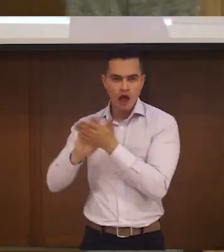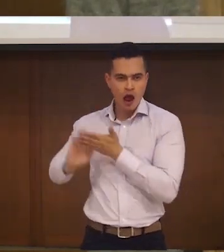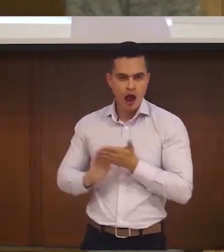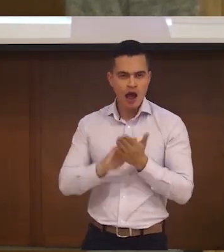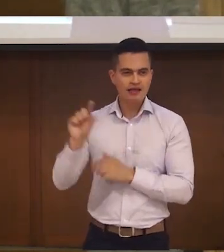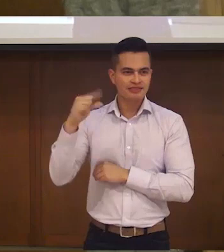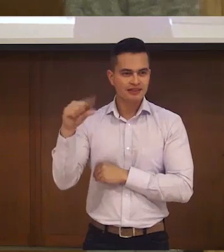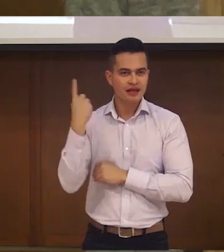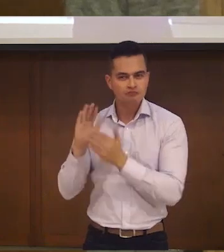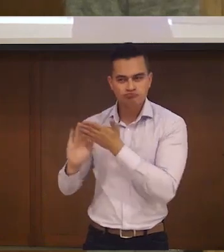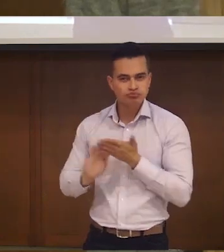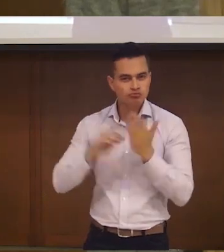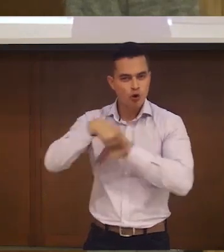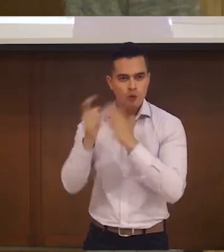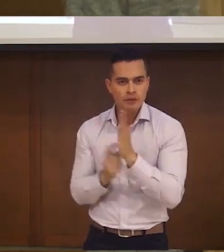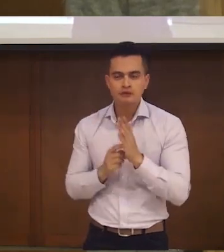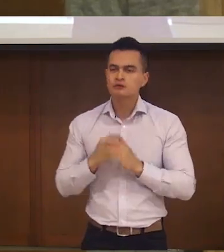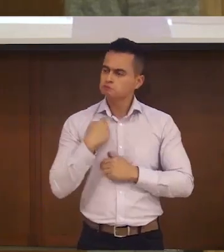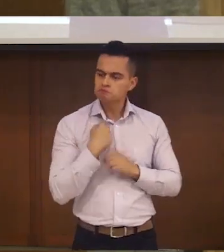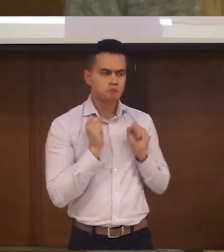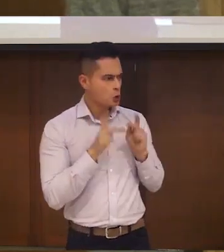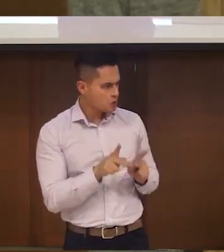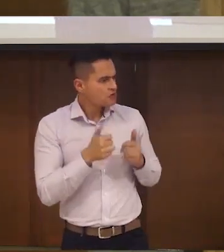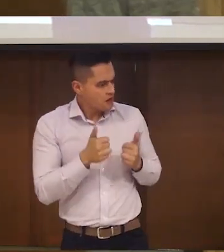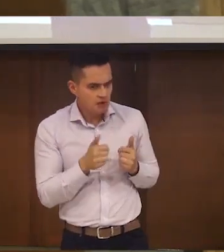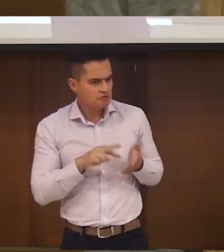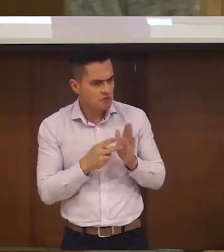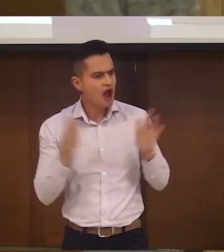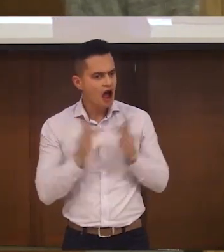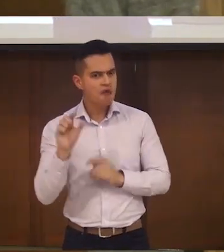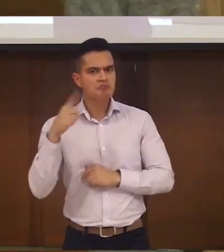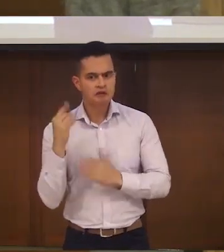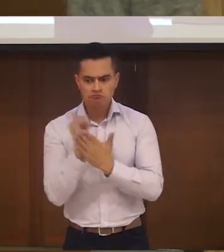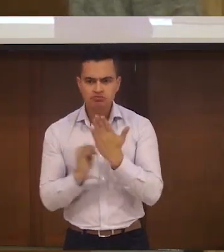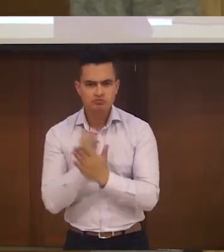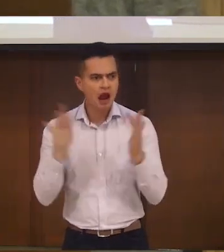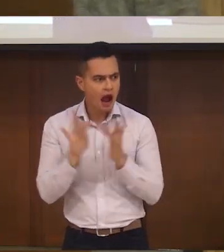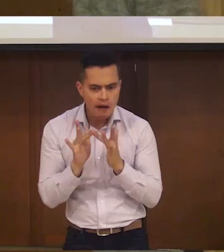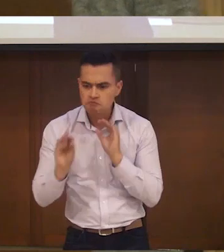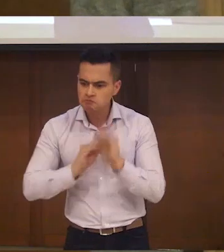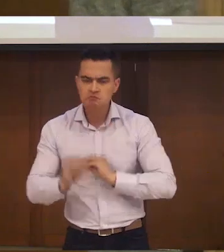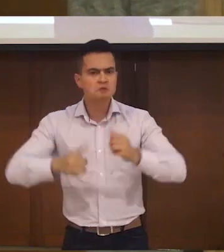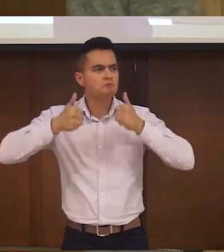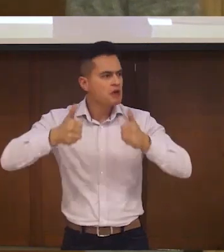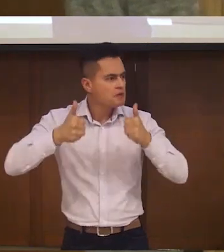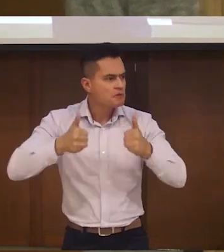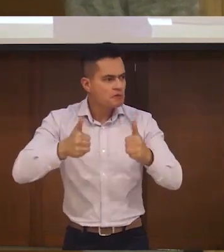en cuestiones técnicas. Listo, no hay ningún problema, nada nuevo tampoco para mí, todo va